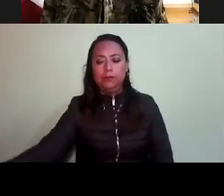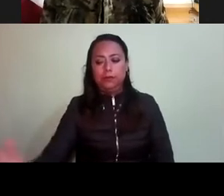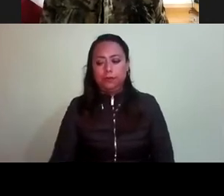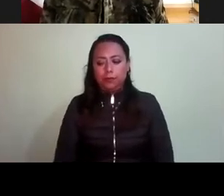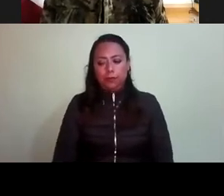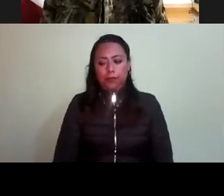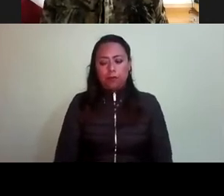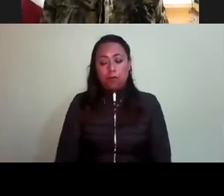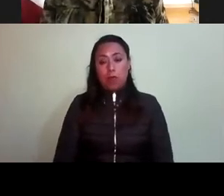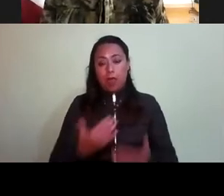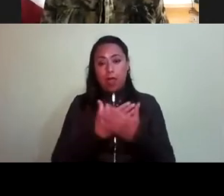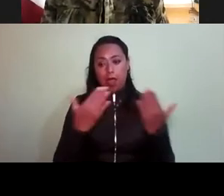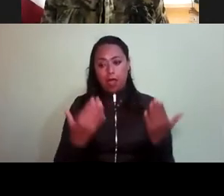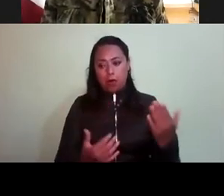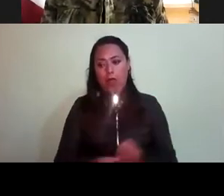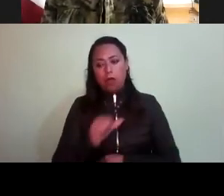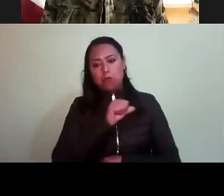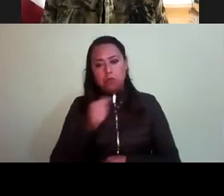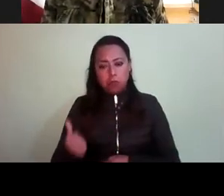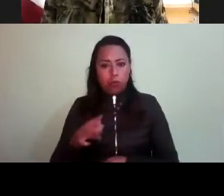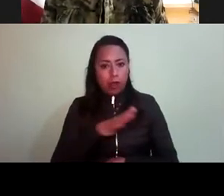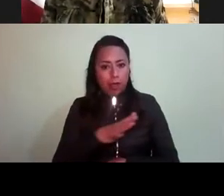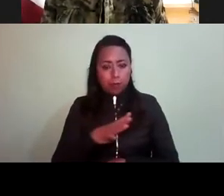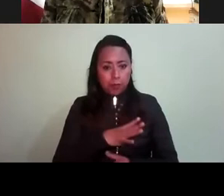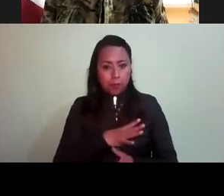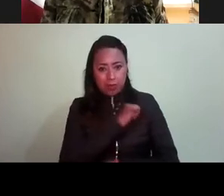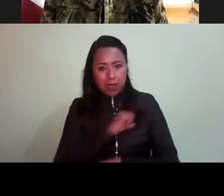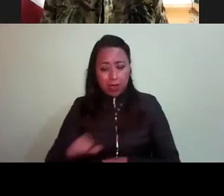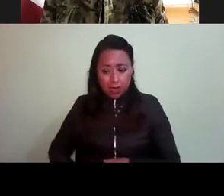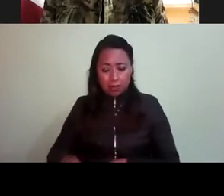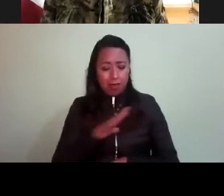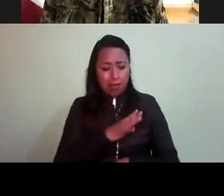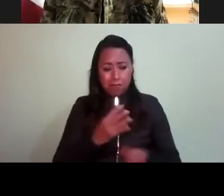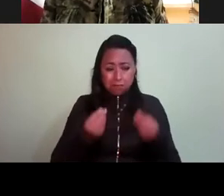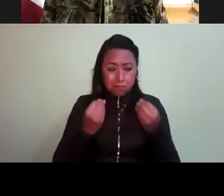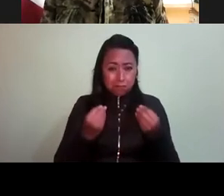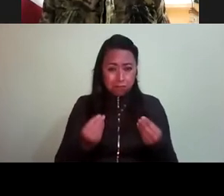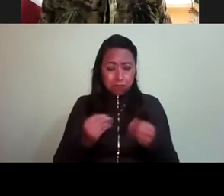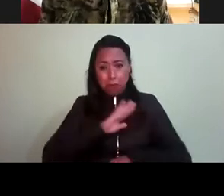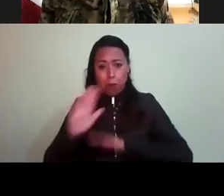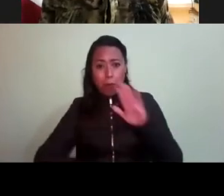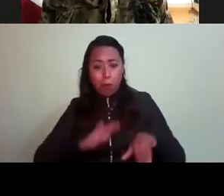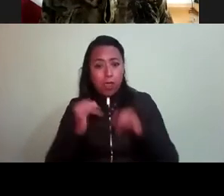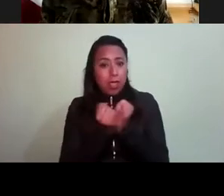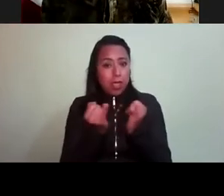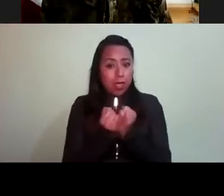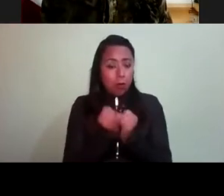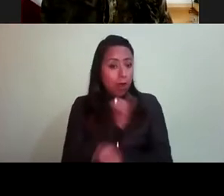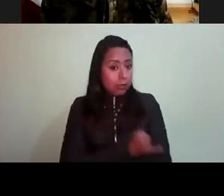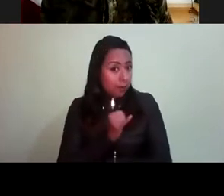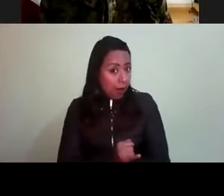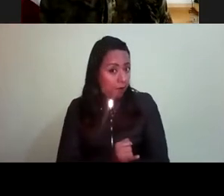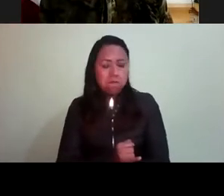En ninguna otra alcaldía, en ningún otro municipio hay tantos decesos como en Iztapalapa, y esto debe de ser un foco